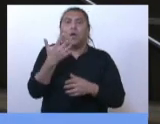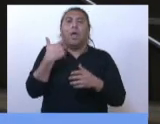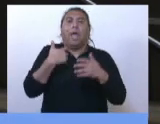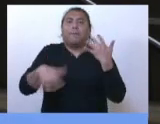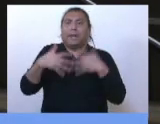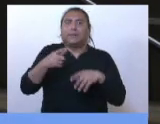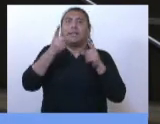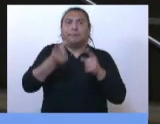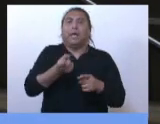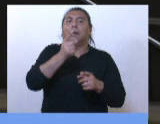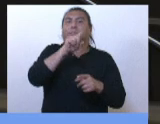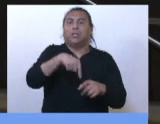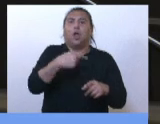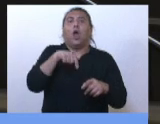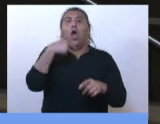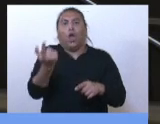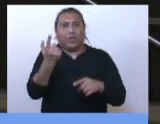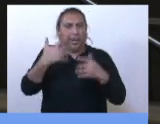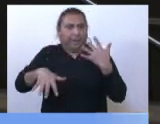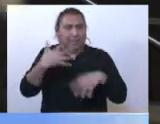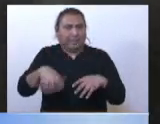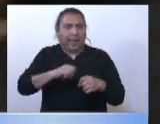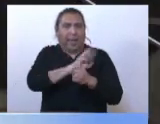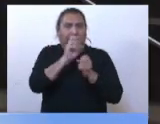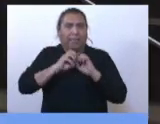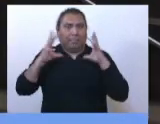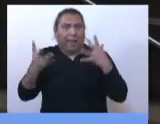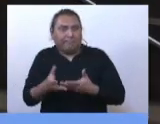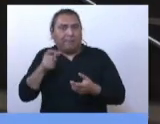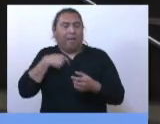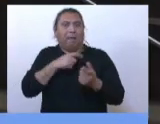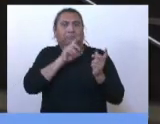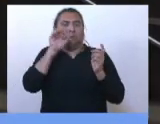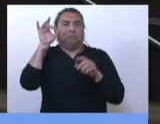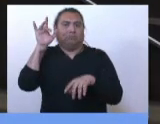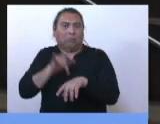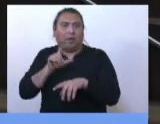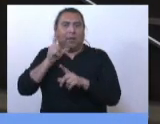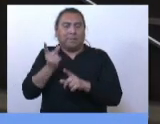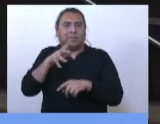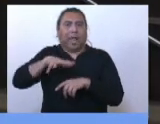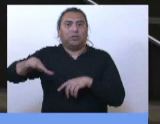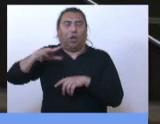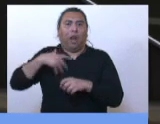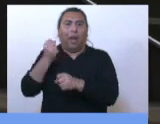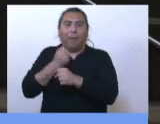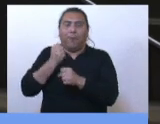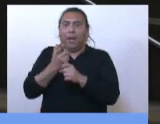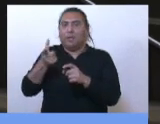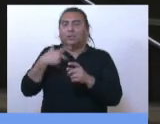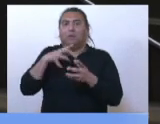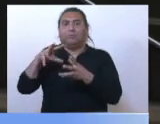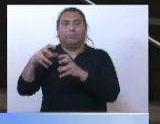pandemia que obviamente también afectó al sistema laboral y el sistema empresario argentino obviamente fue afectado por eso